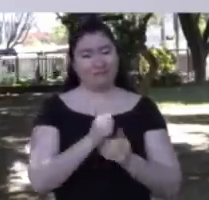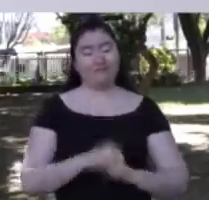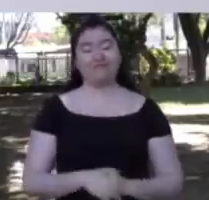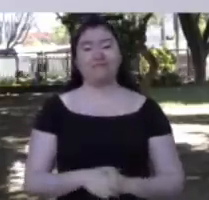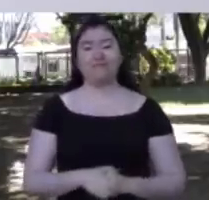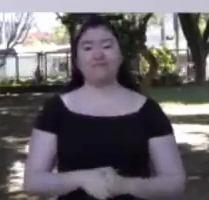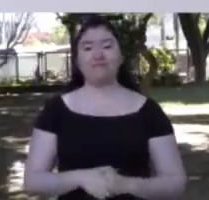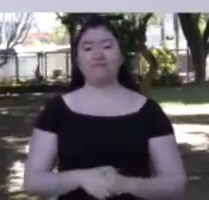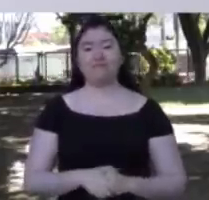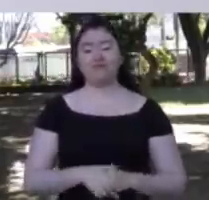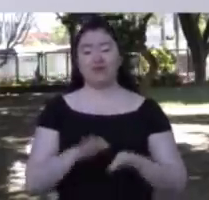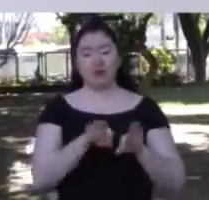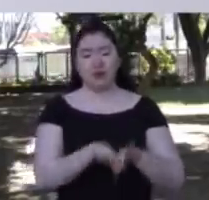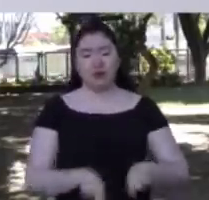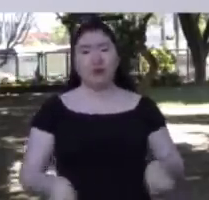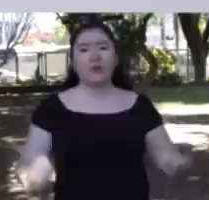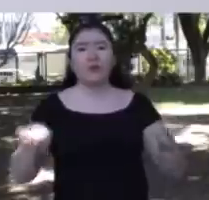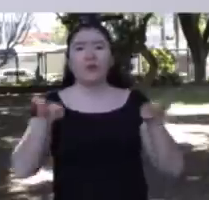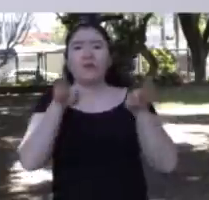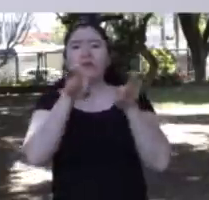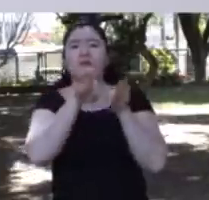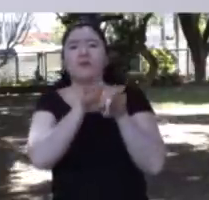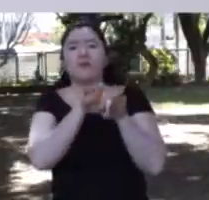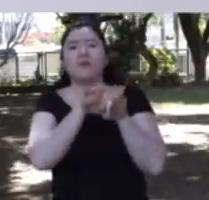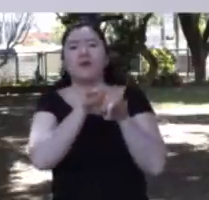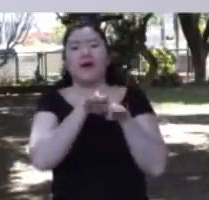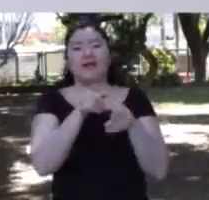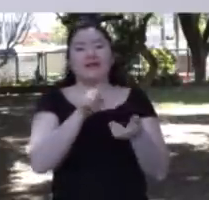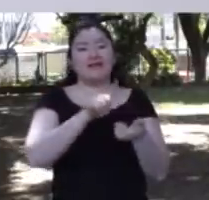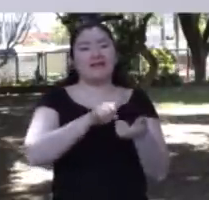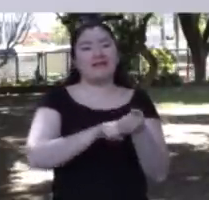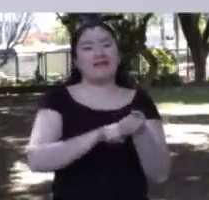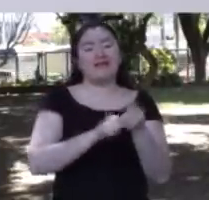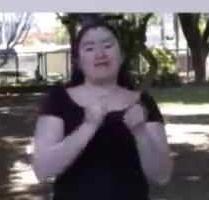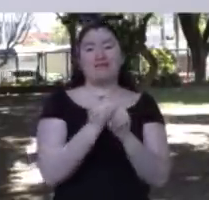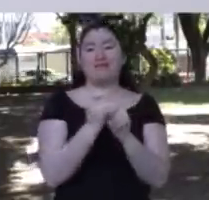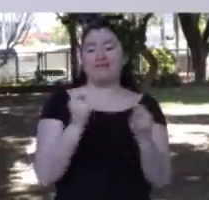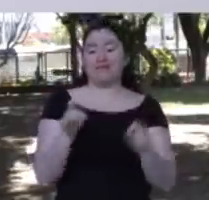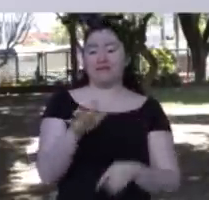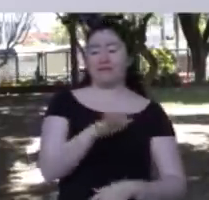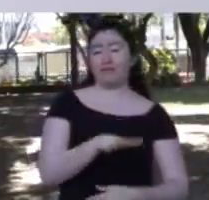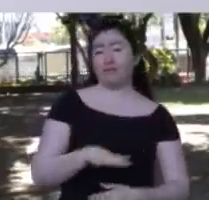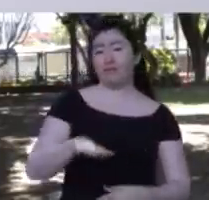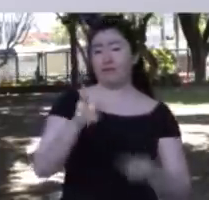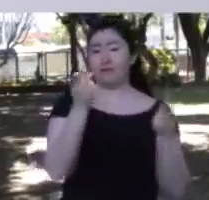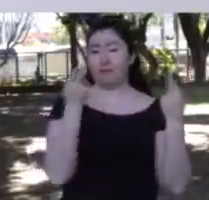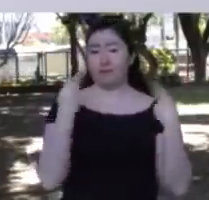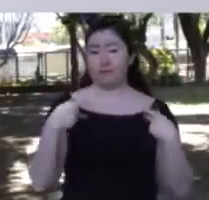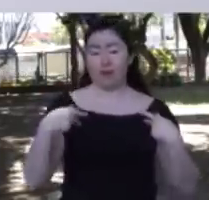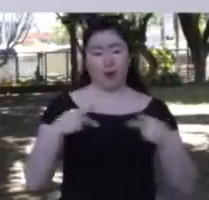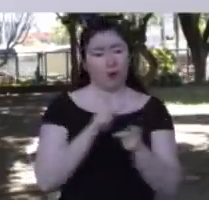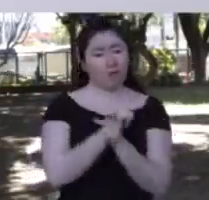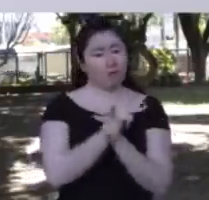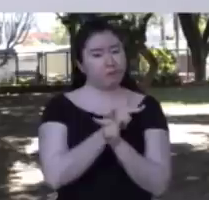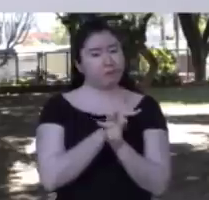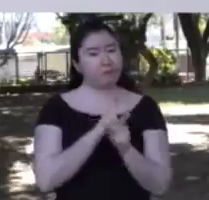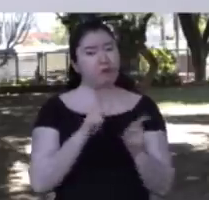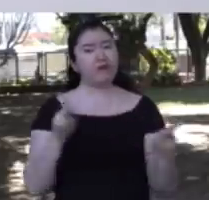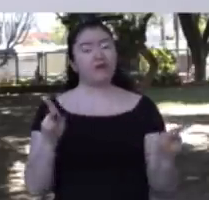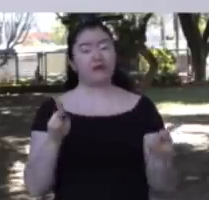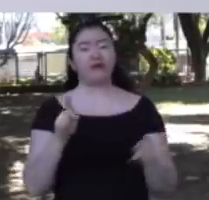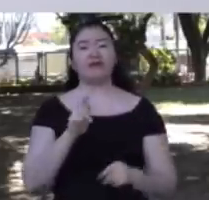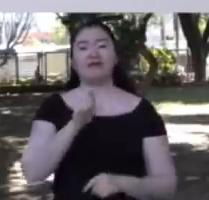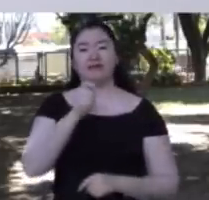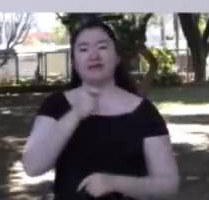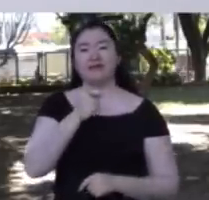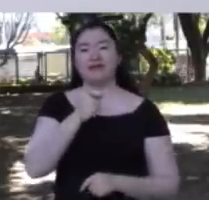columna vertebral del sistema de transporte público, de transporte masivo, pues